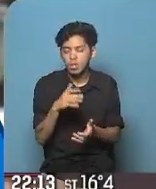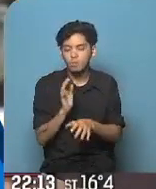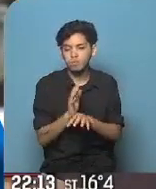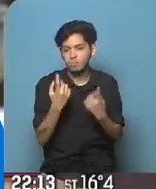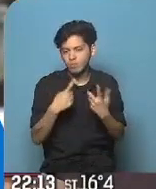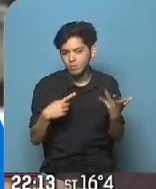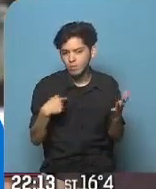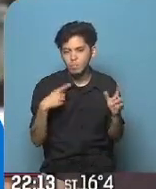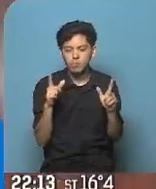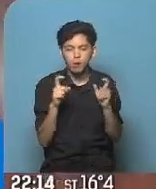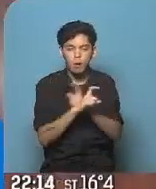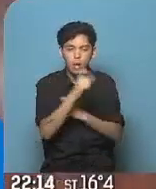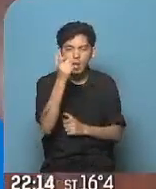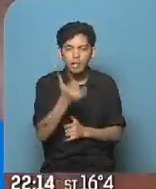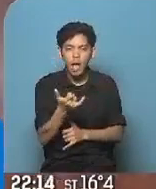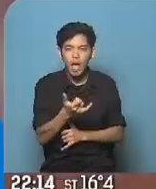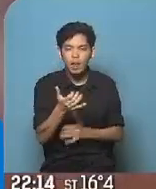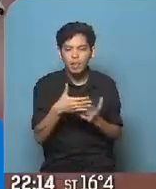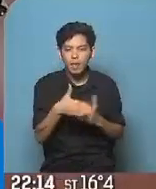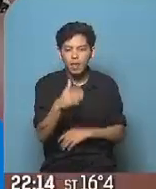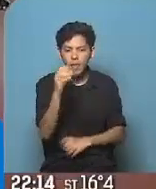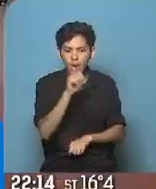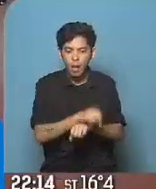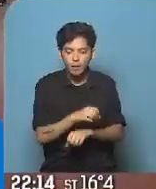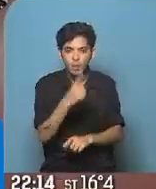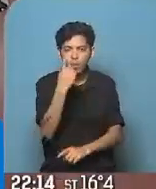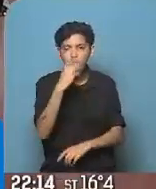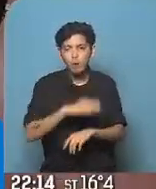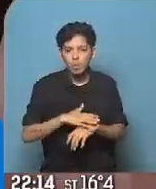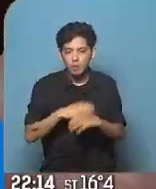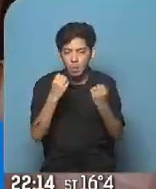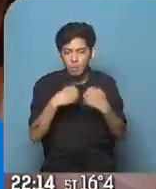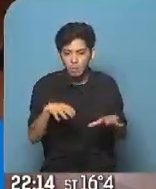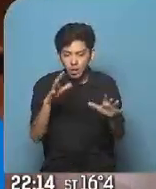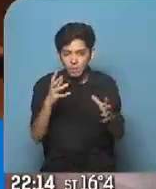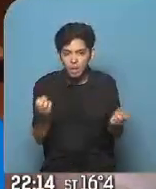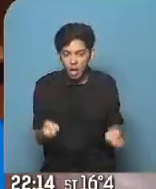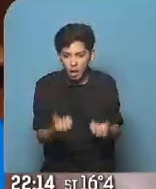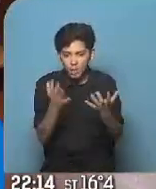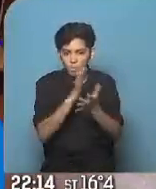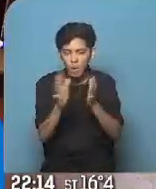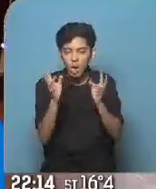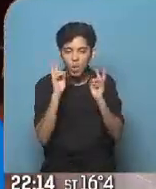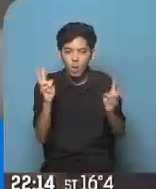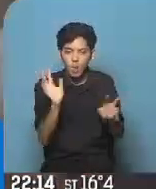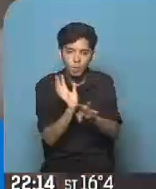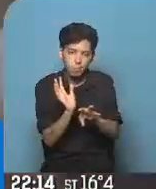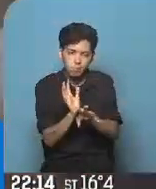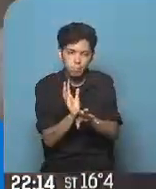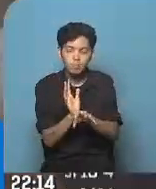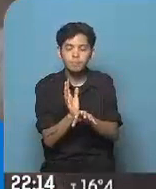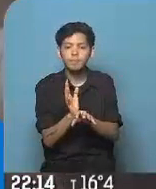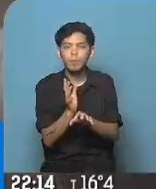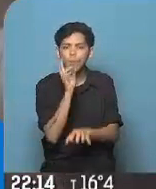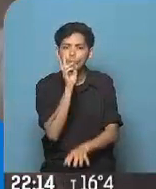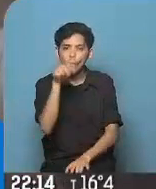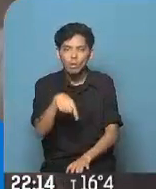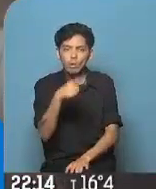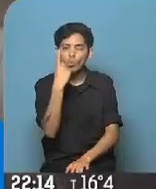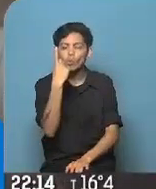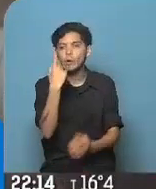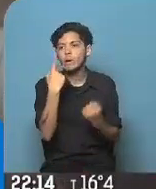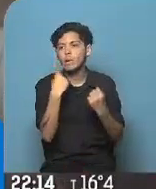Brasil tiene desde la etapa de la esclavitud, digamos, en algún momento empiezan a generar un ruido. Ahora, lo que estamos viendo es una dinámica